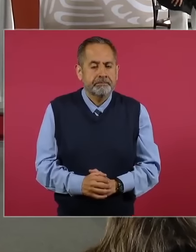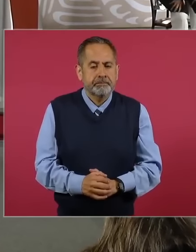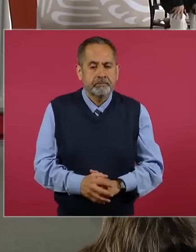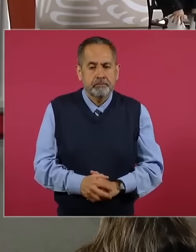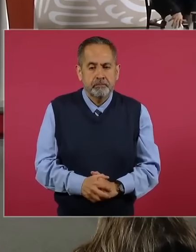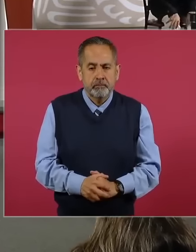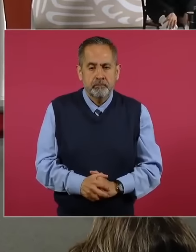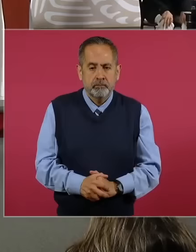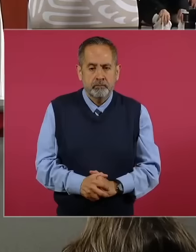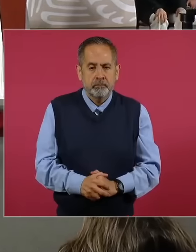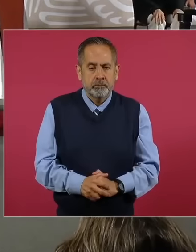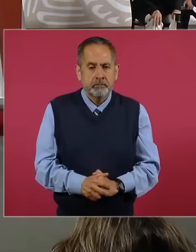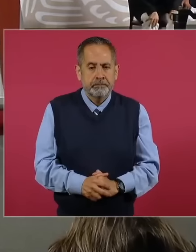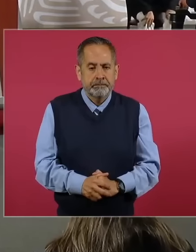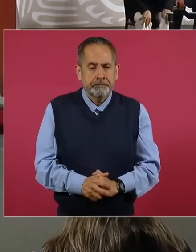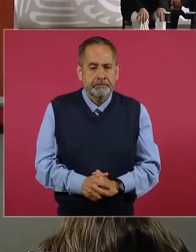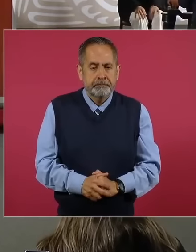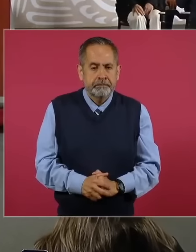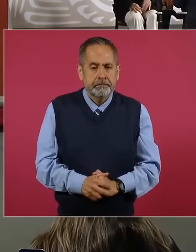información